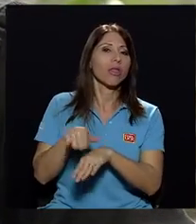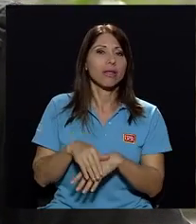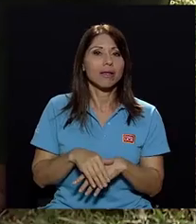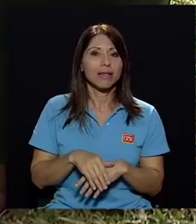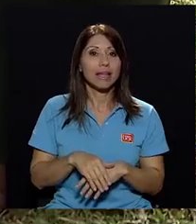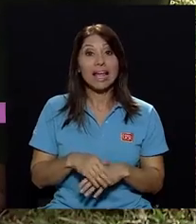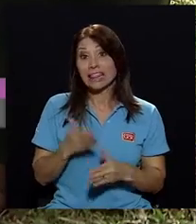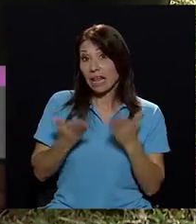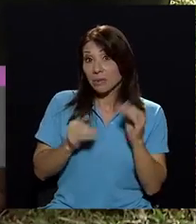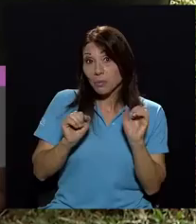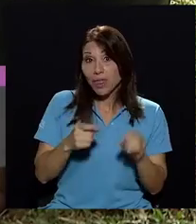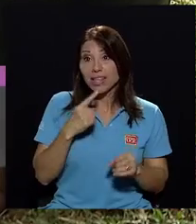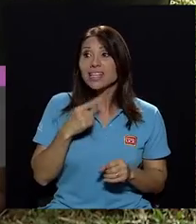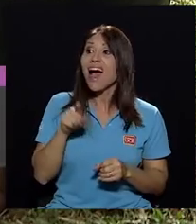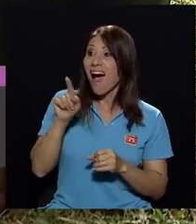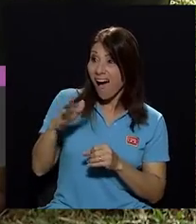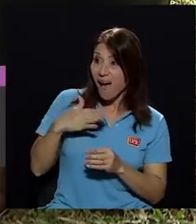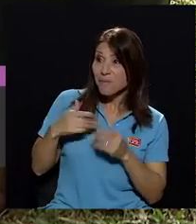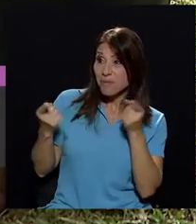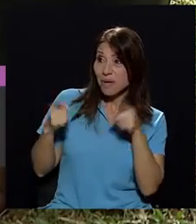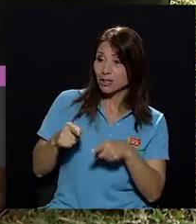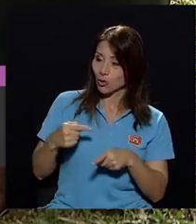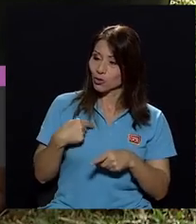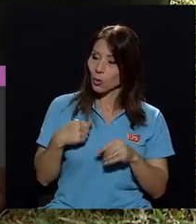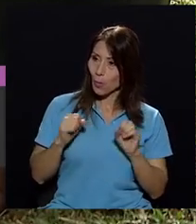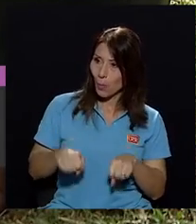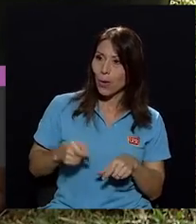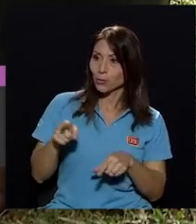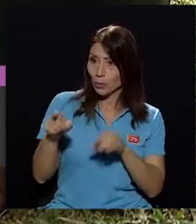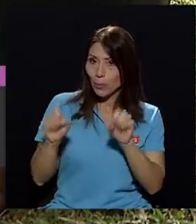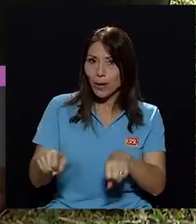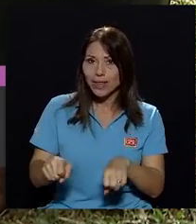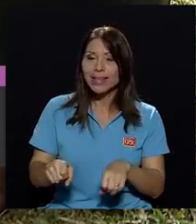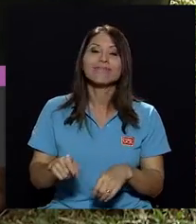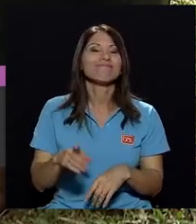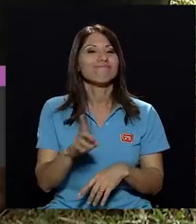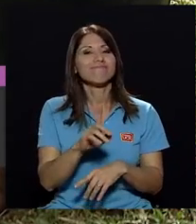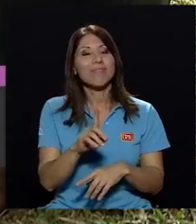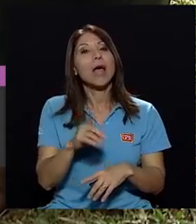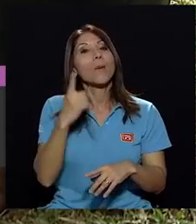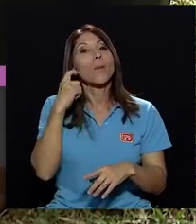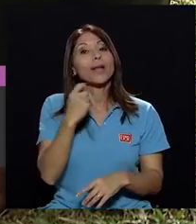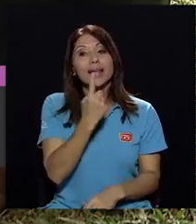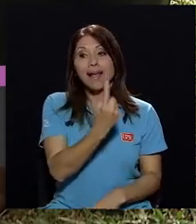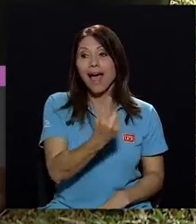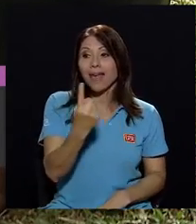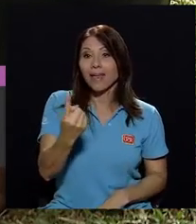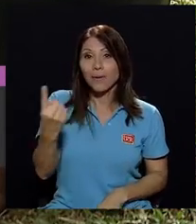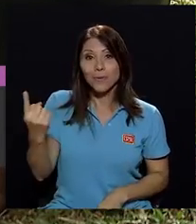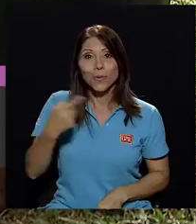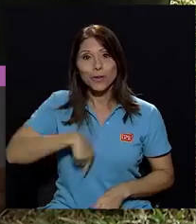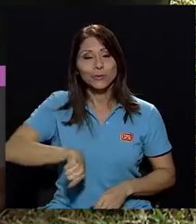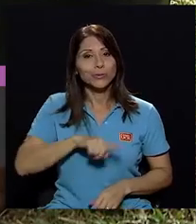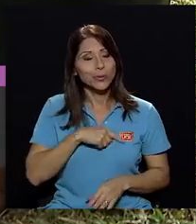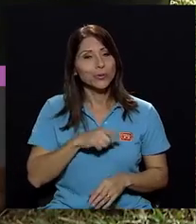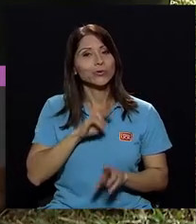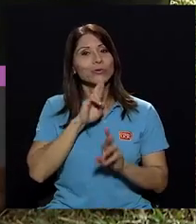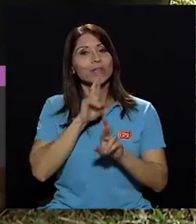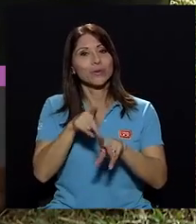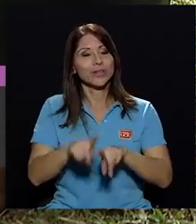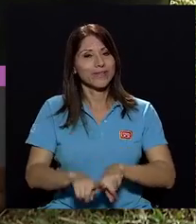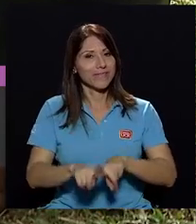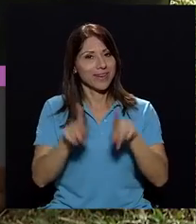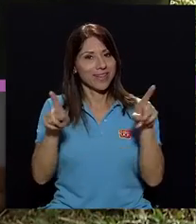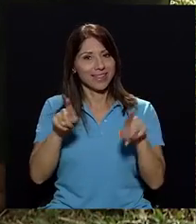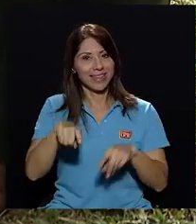ser decir, eso me pasó a mí y yo le saqué pecho, exacto. O sea, usted también puede. Exacto, porque cada uno de nosotros va a responder a las demandas de una